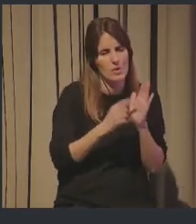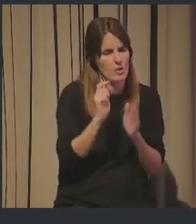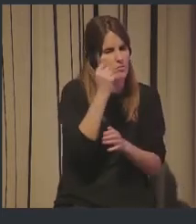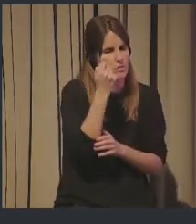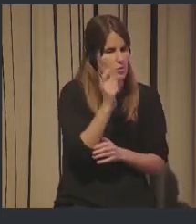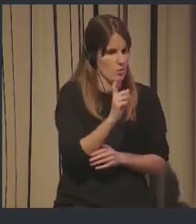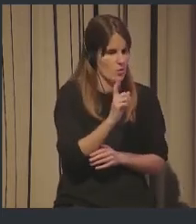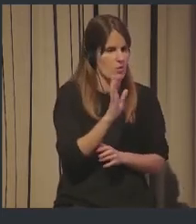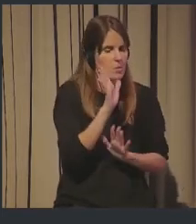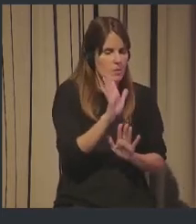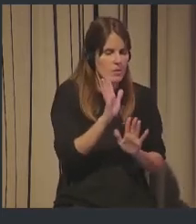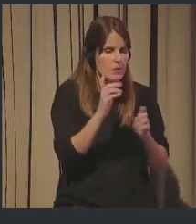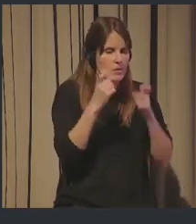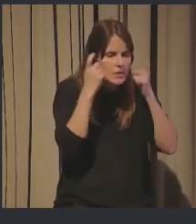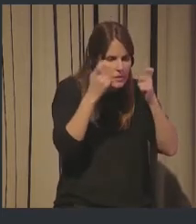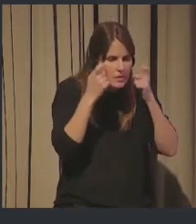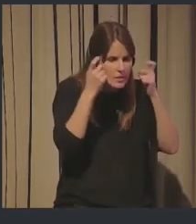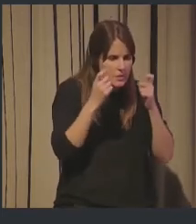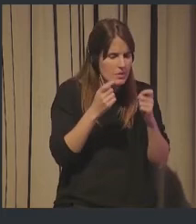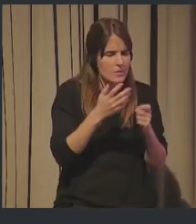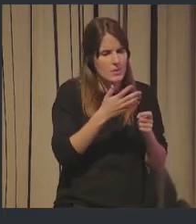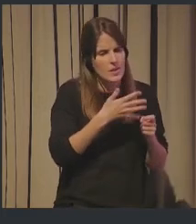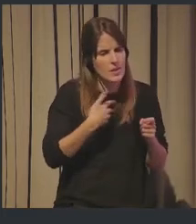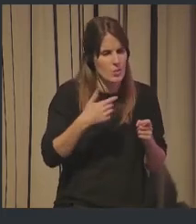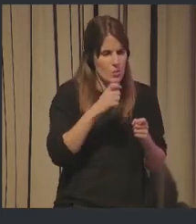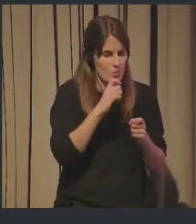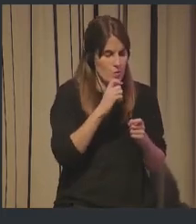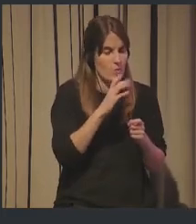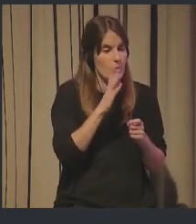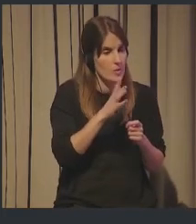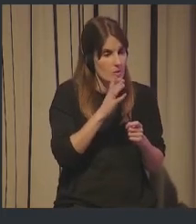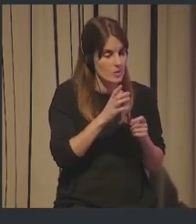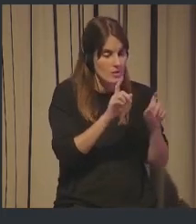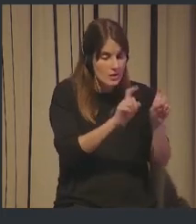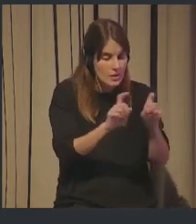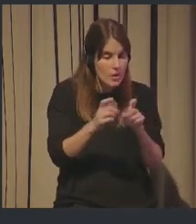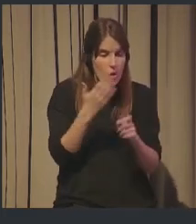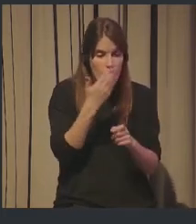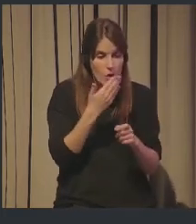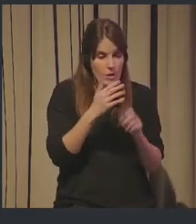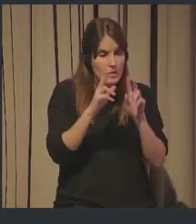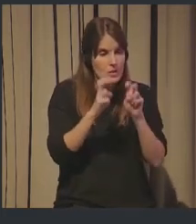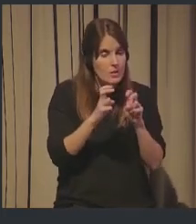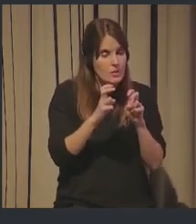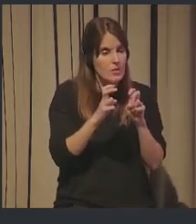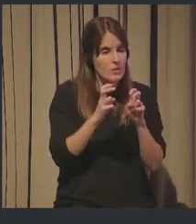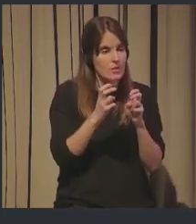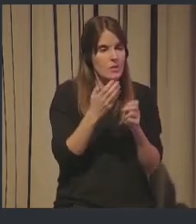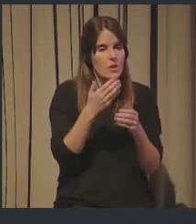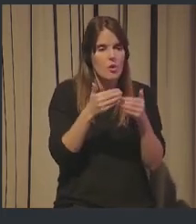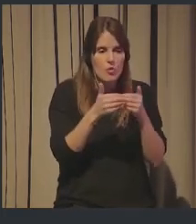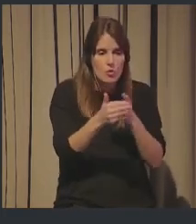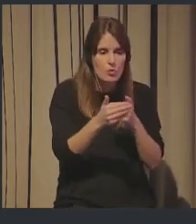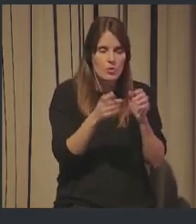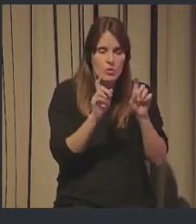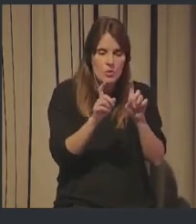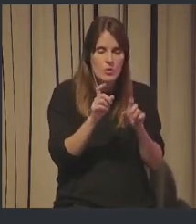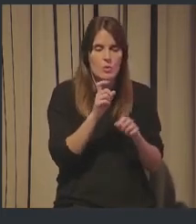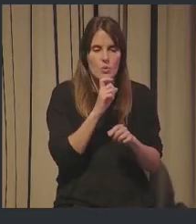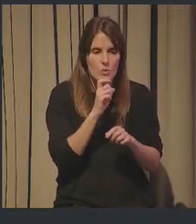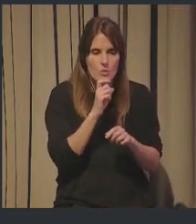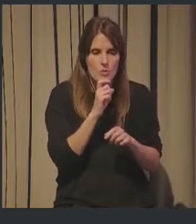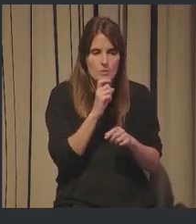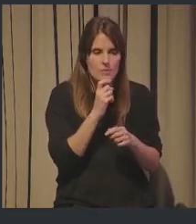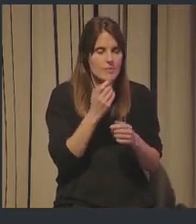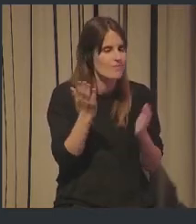más si te esfuerzas. Entonces, ¿por qué no enseñamos sobre el futuro en los colegios? Porque los profesores no saben qué es lo que tienen que